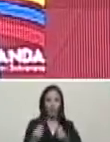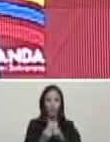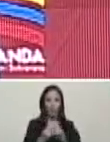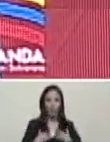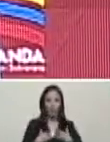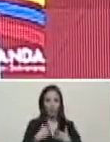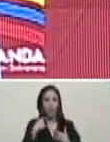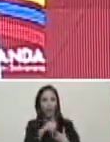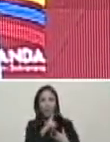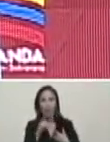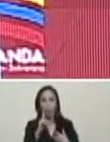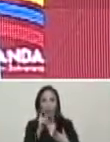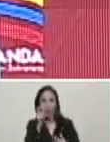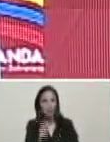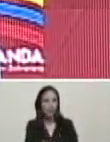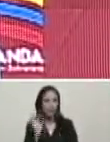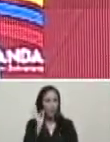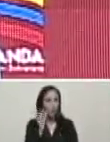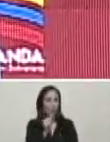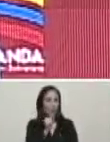pusieron el nombre aquí.